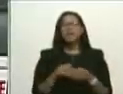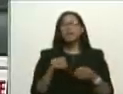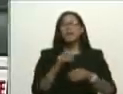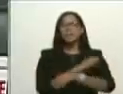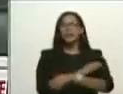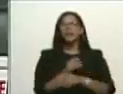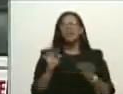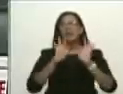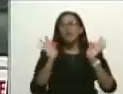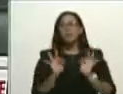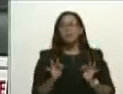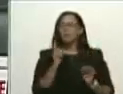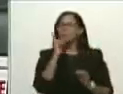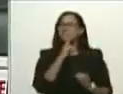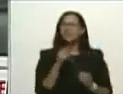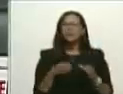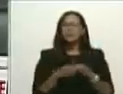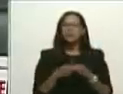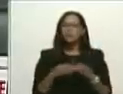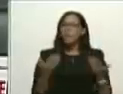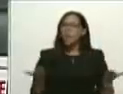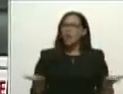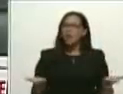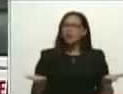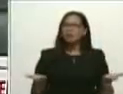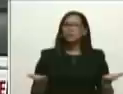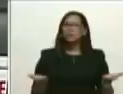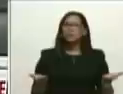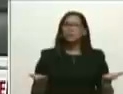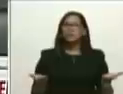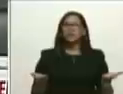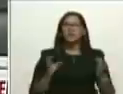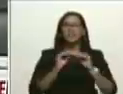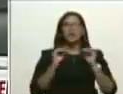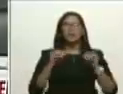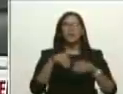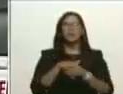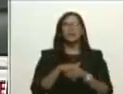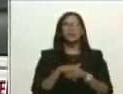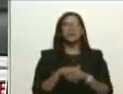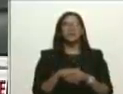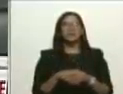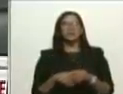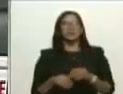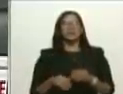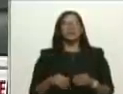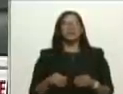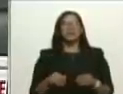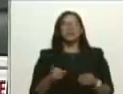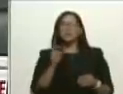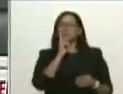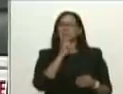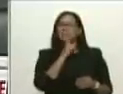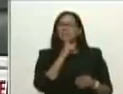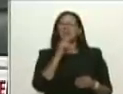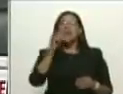¿Cómo es que se llama este sector? ¿Cuál sector? El que llamó a primarias ahorita. El que llama... no, ellos se llaman la